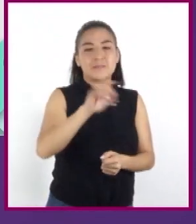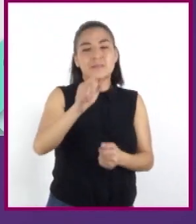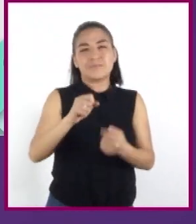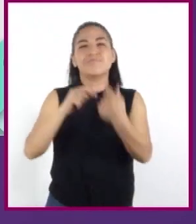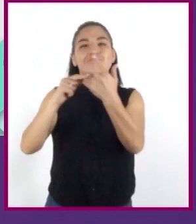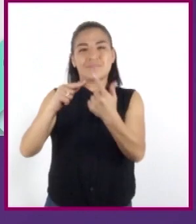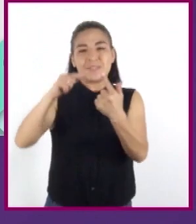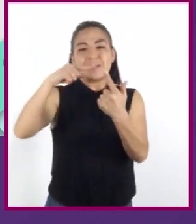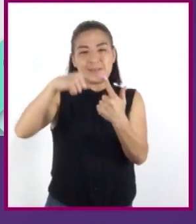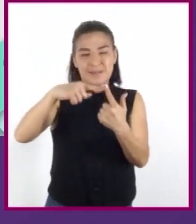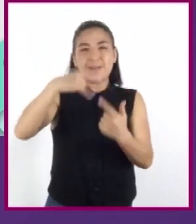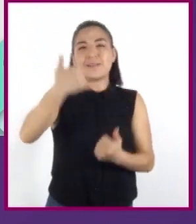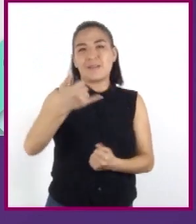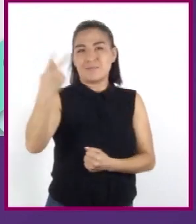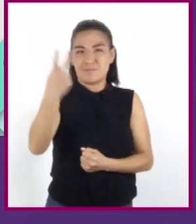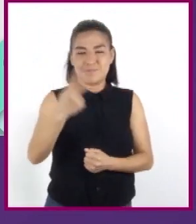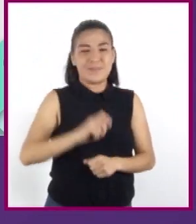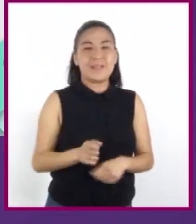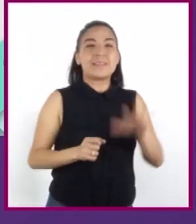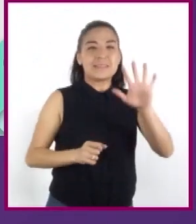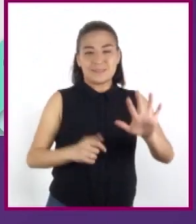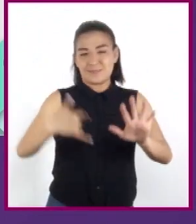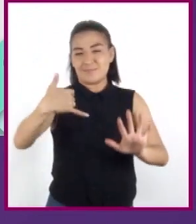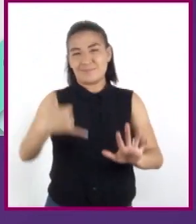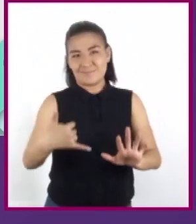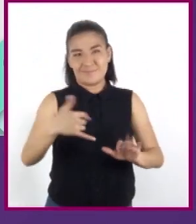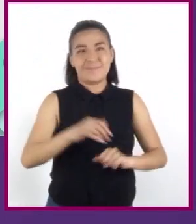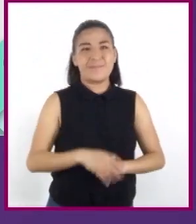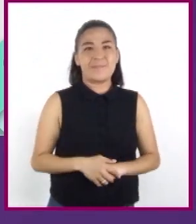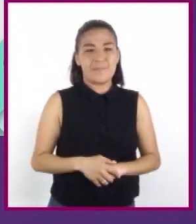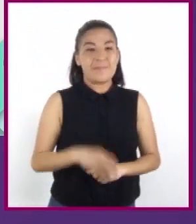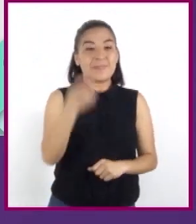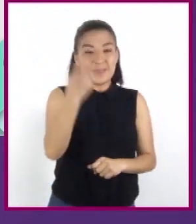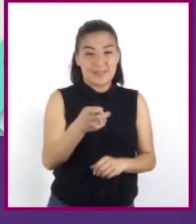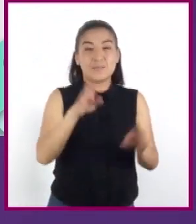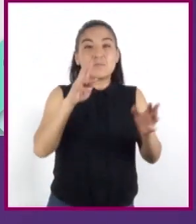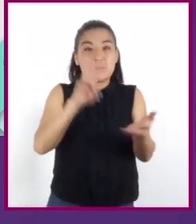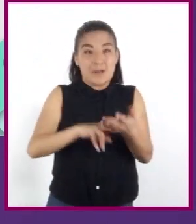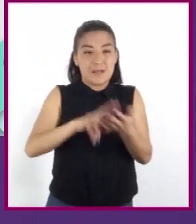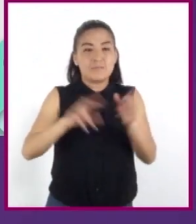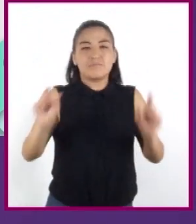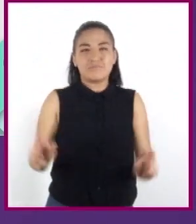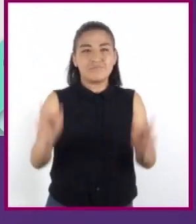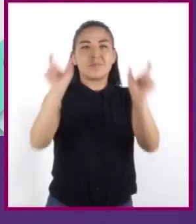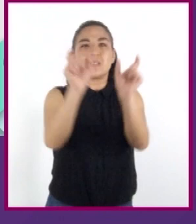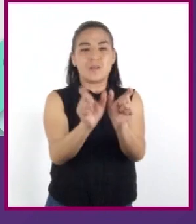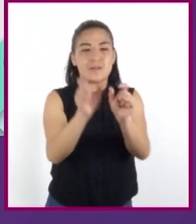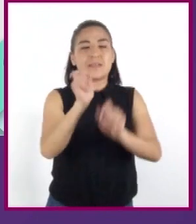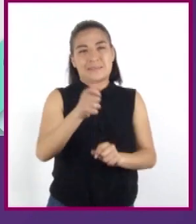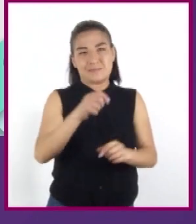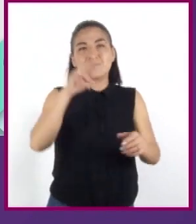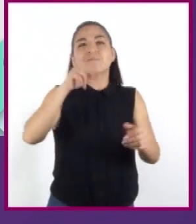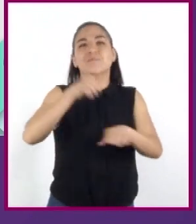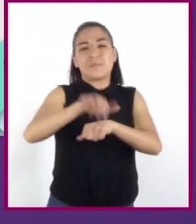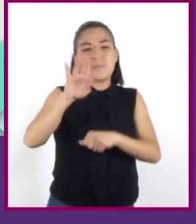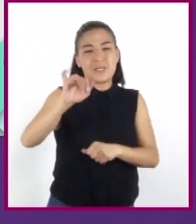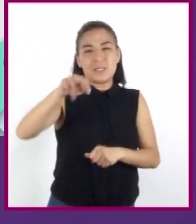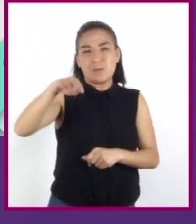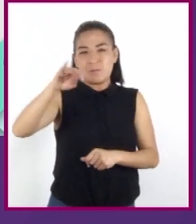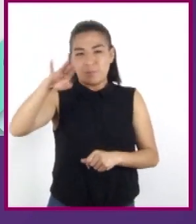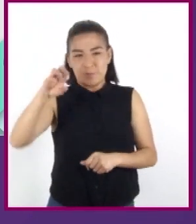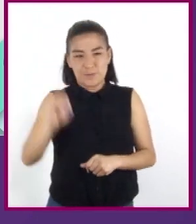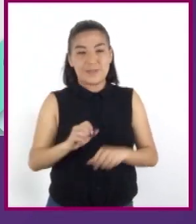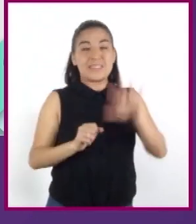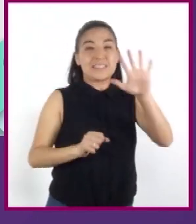y obtenemos 5 y y. Con estos dos valores construimos los binomios conjugados, 5